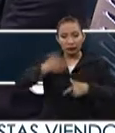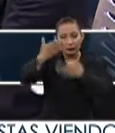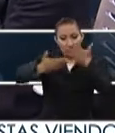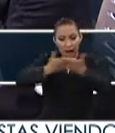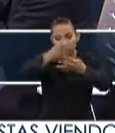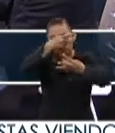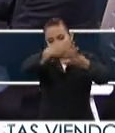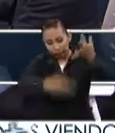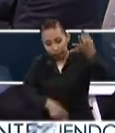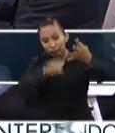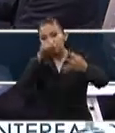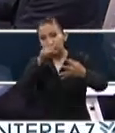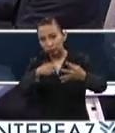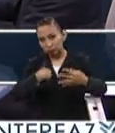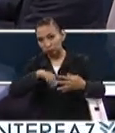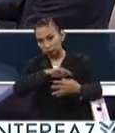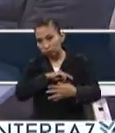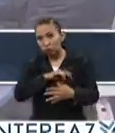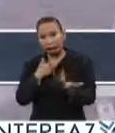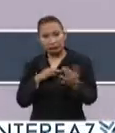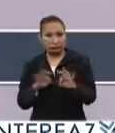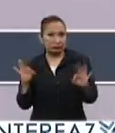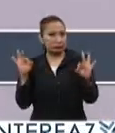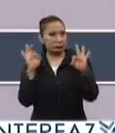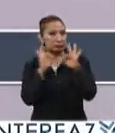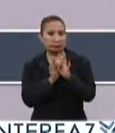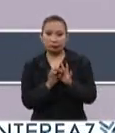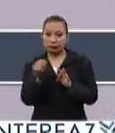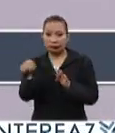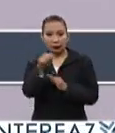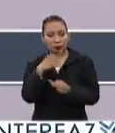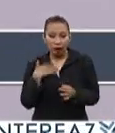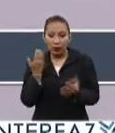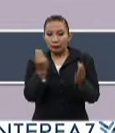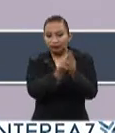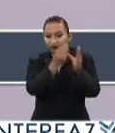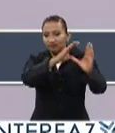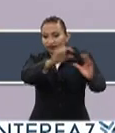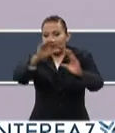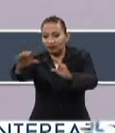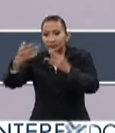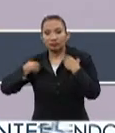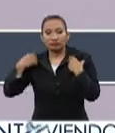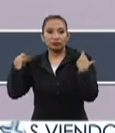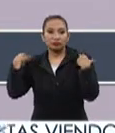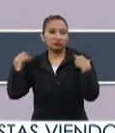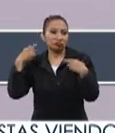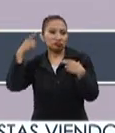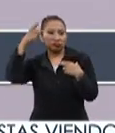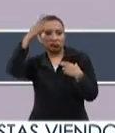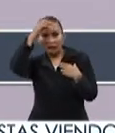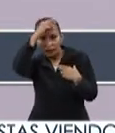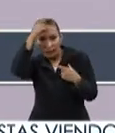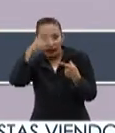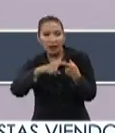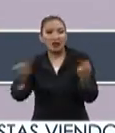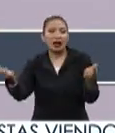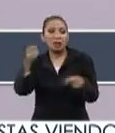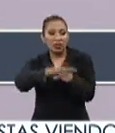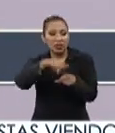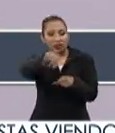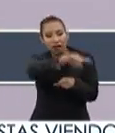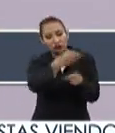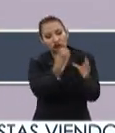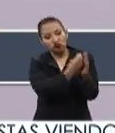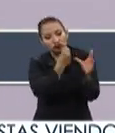servicios y en este sentido para nosotros es fundamental el poder capacitar al personal médico de enfermería y